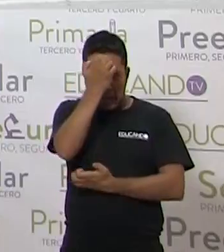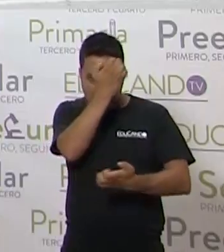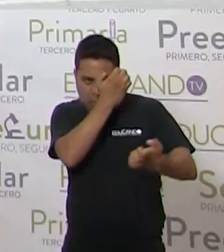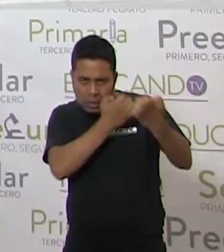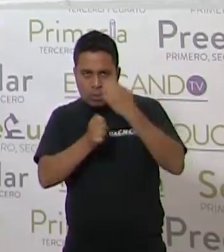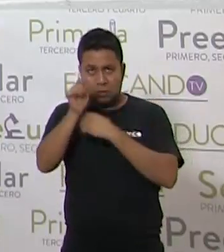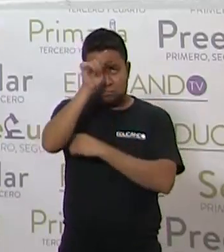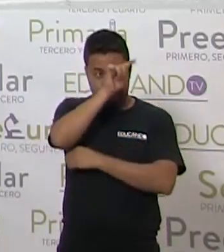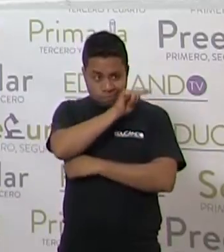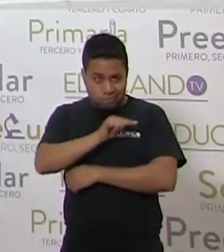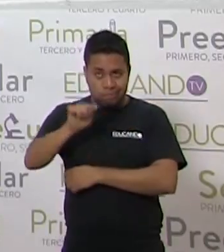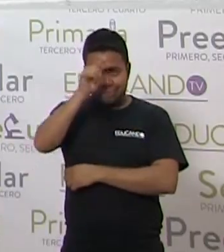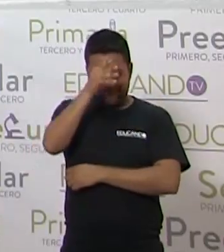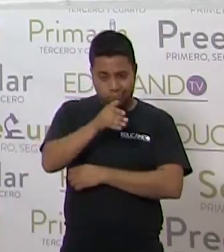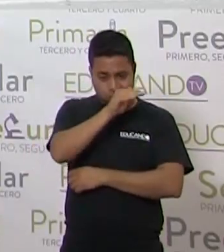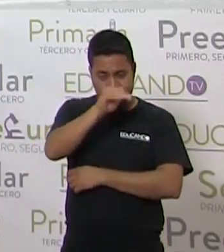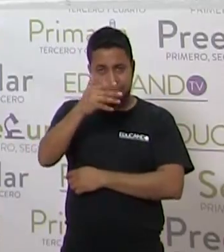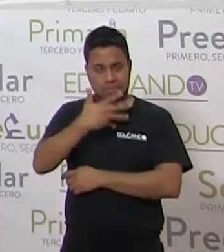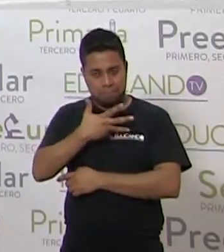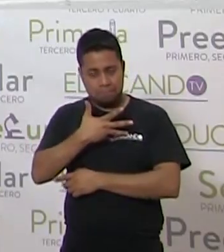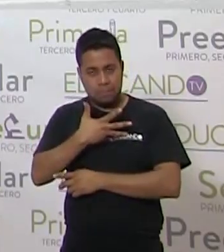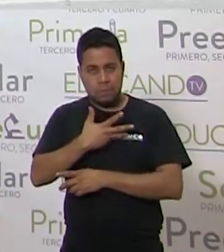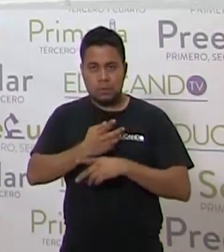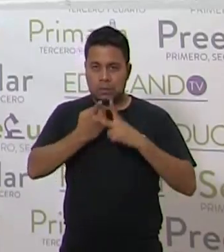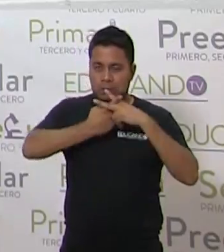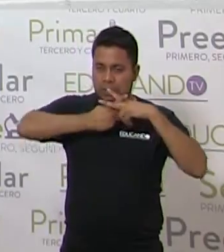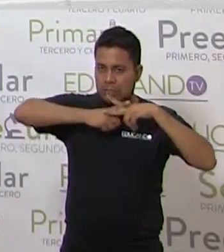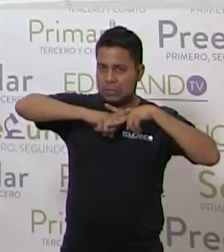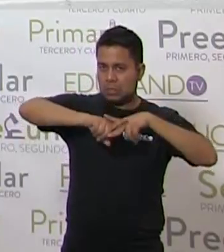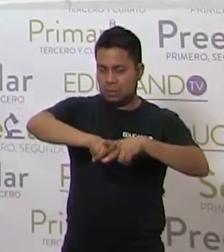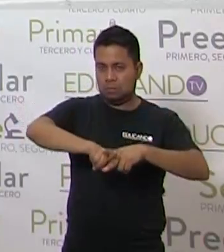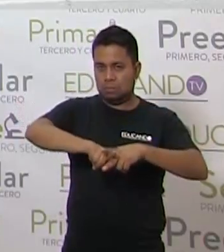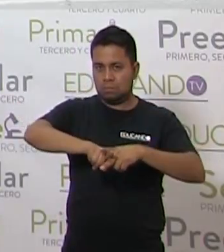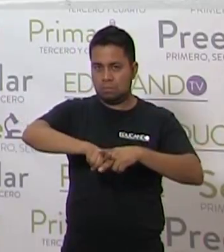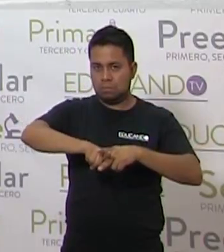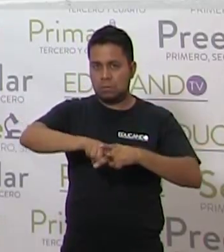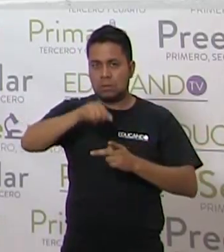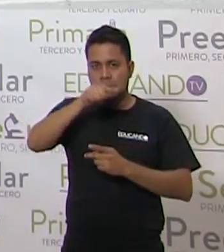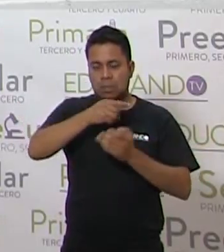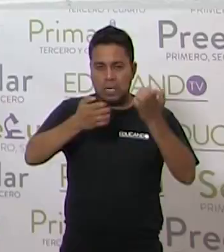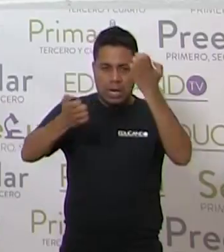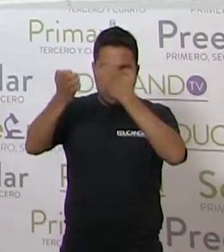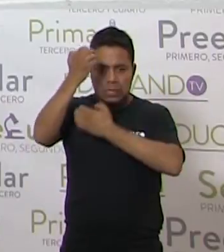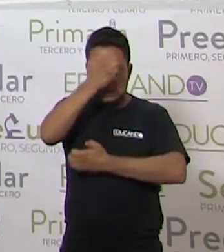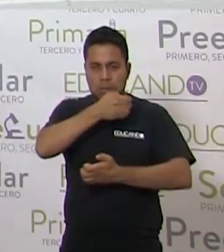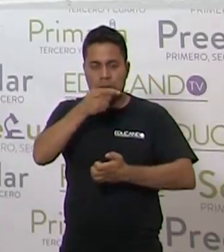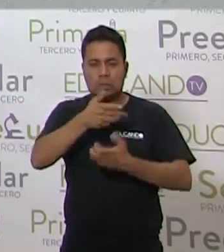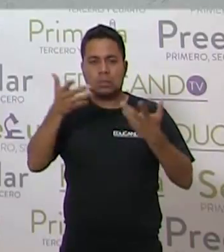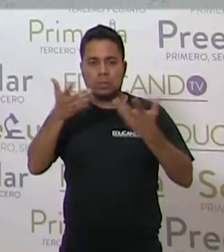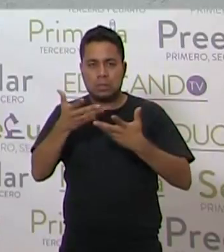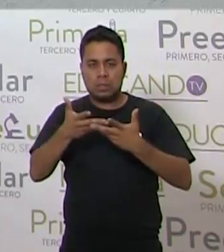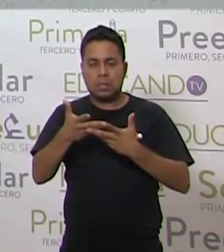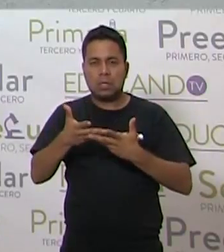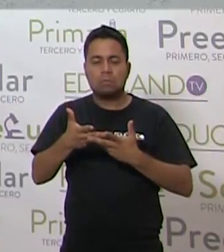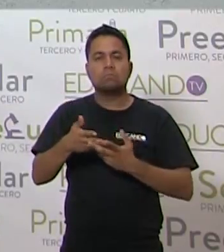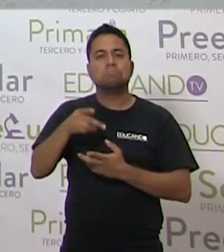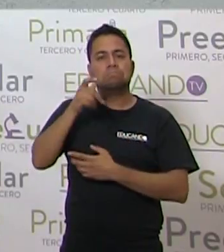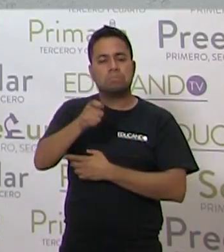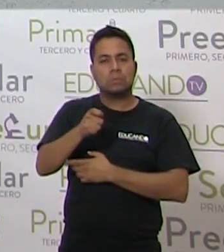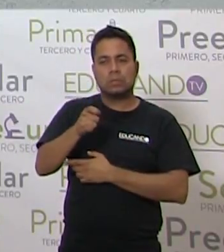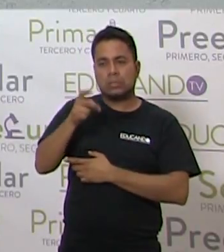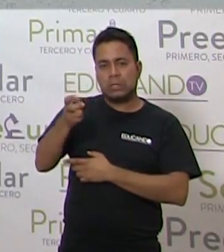gráfica que tenemos vamos a empezar a analizar bueno en el análisis que estamos haciendo podemos ver que no nos